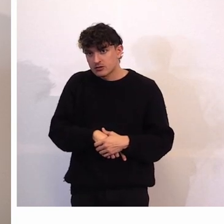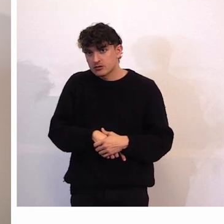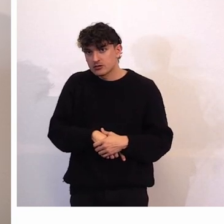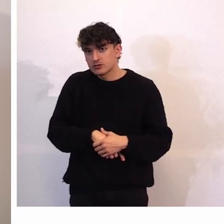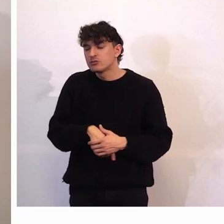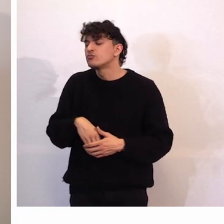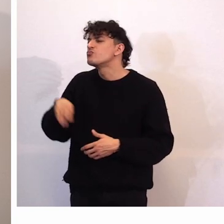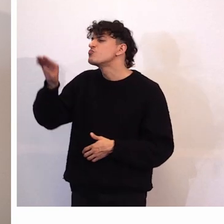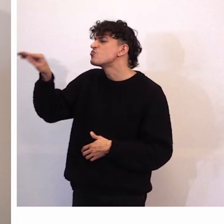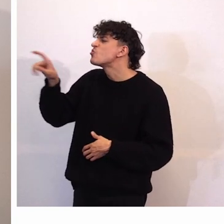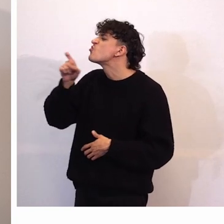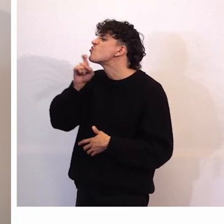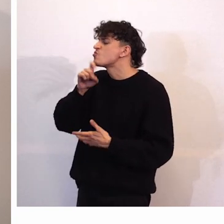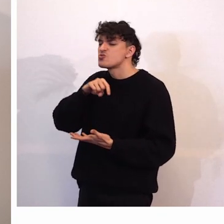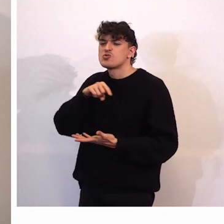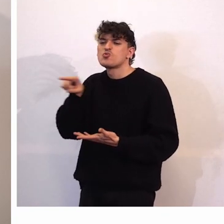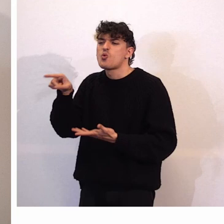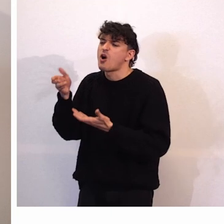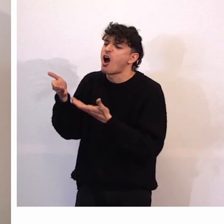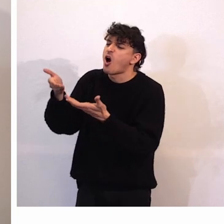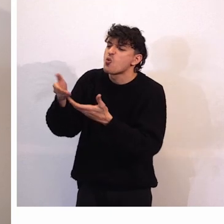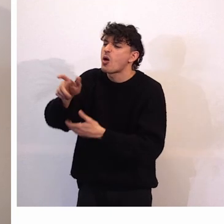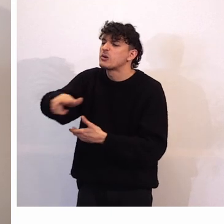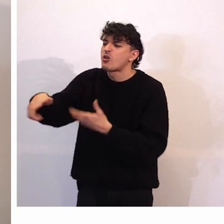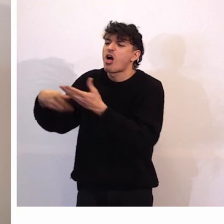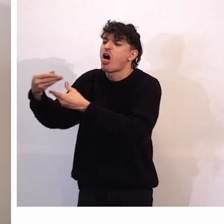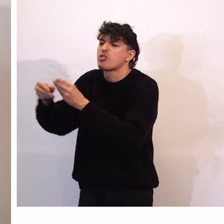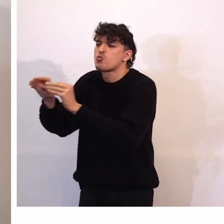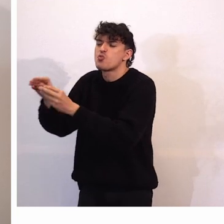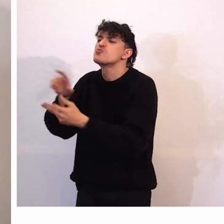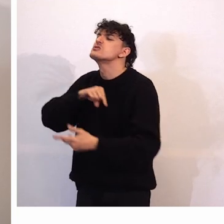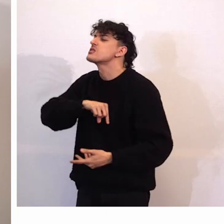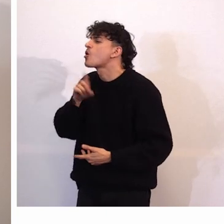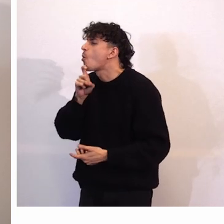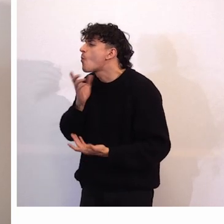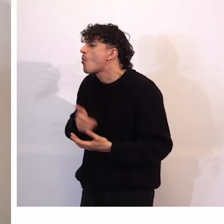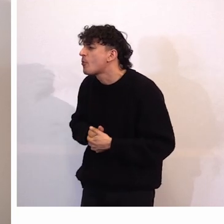y haciendo lo que haces por las personas? Me siento muy